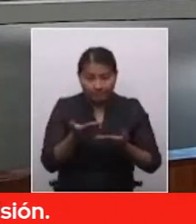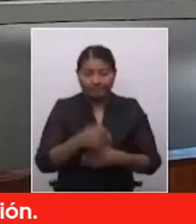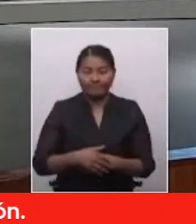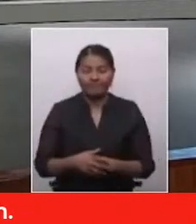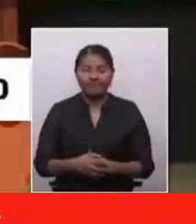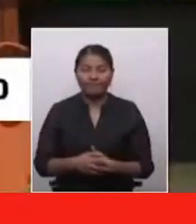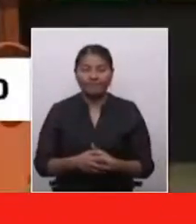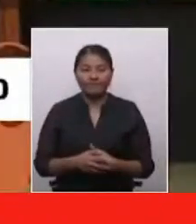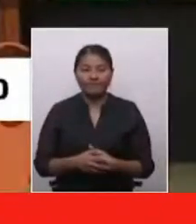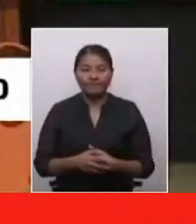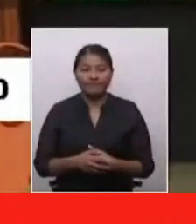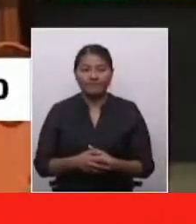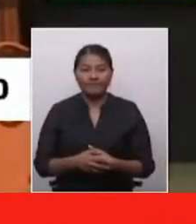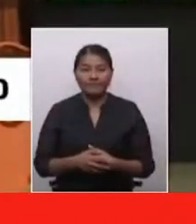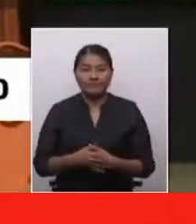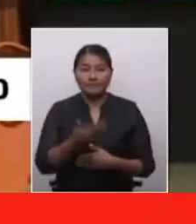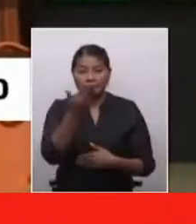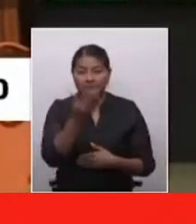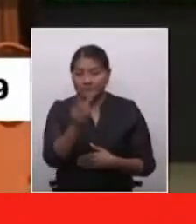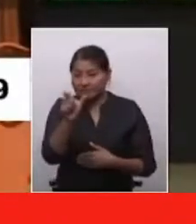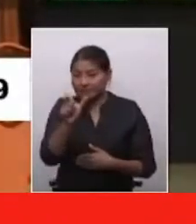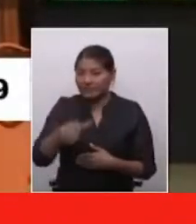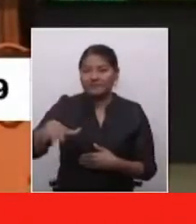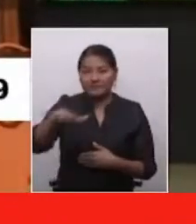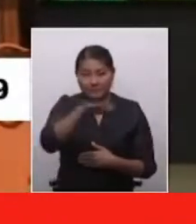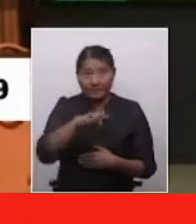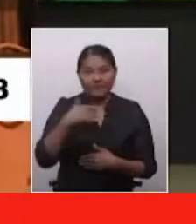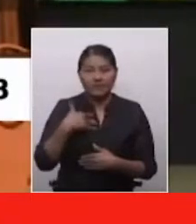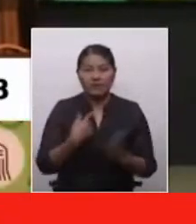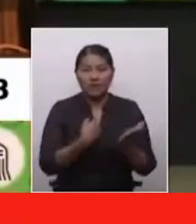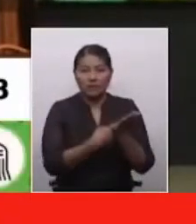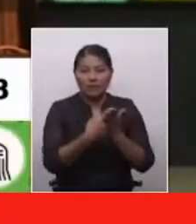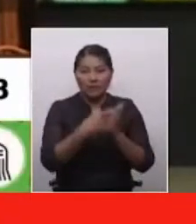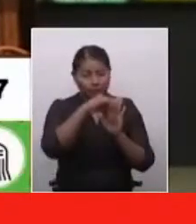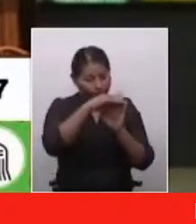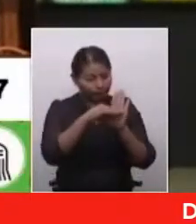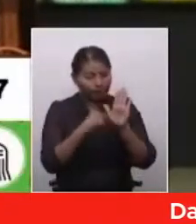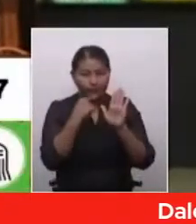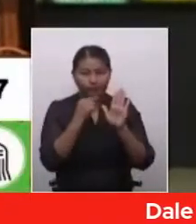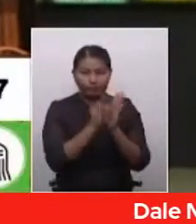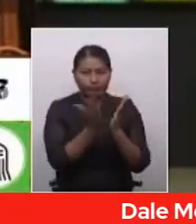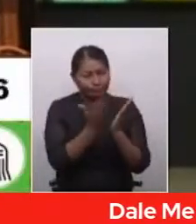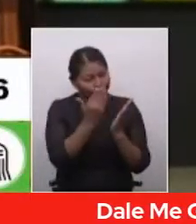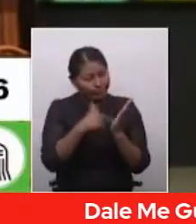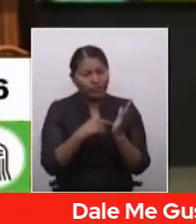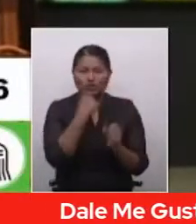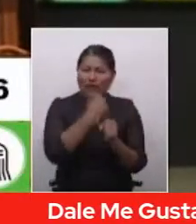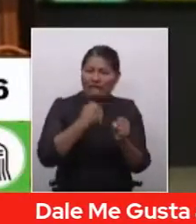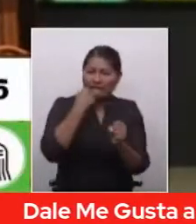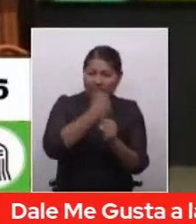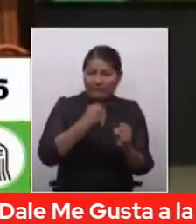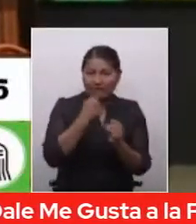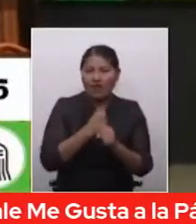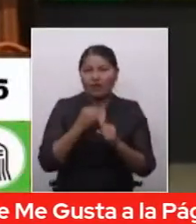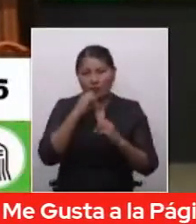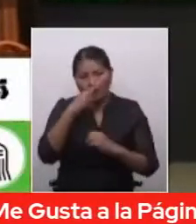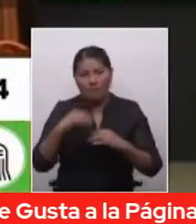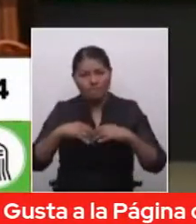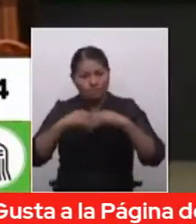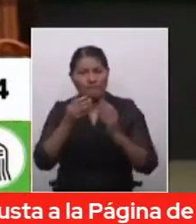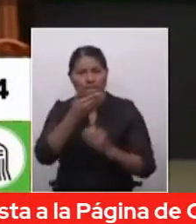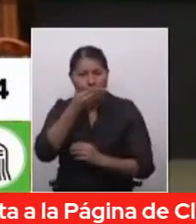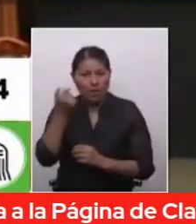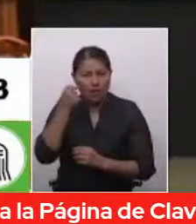1:30. Ciudadanos de Lima, nuestro plan está enfocado en mejorar los servicios del ciudadano y otorgarte